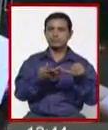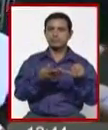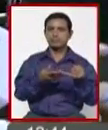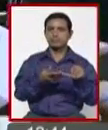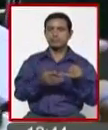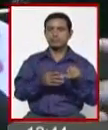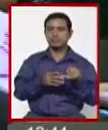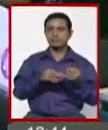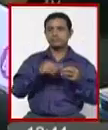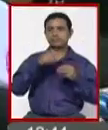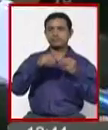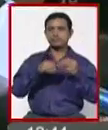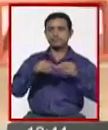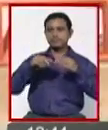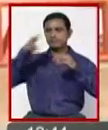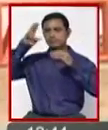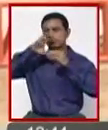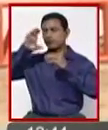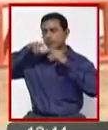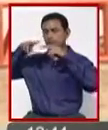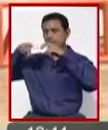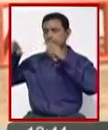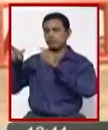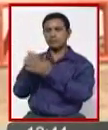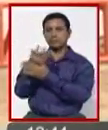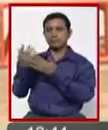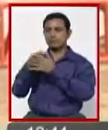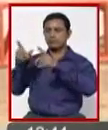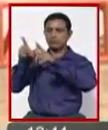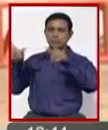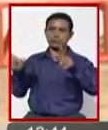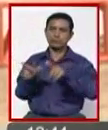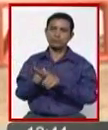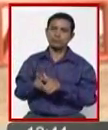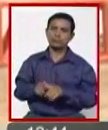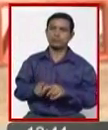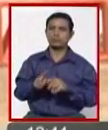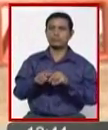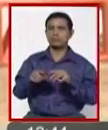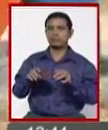ellos es el tema de exploración. Vamos a